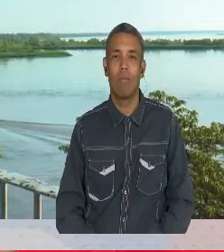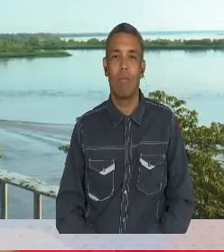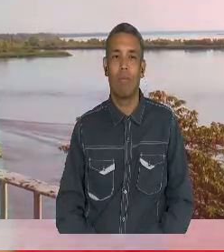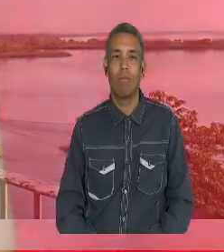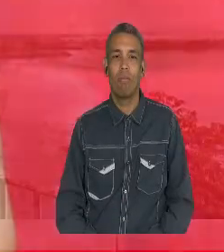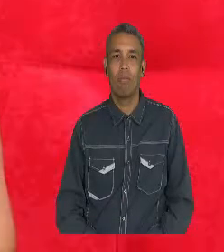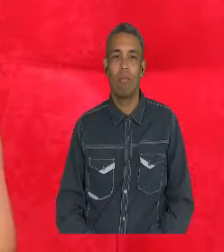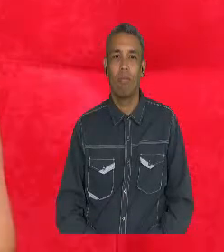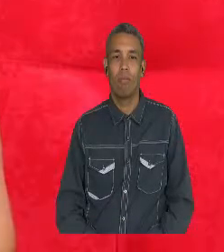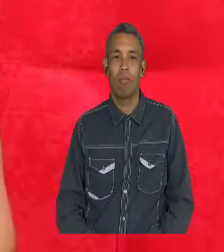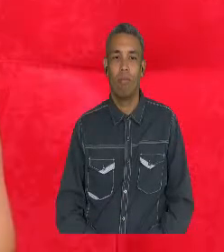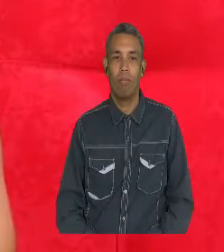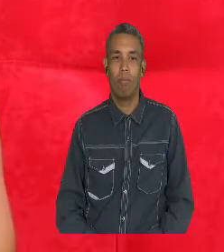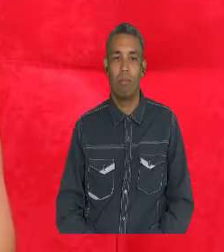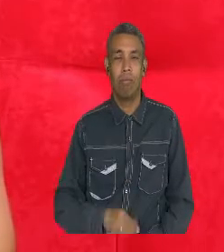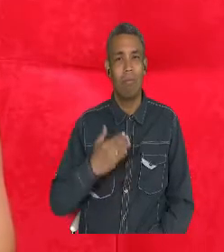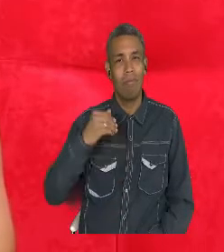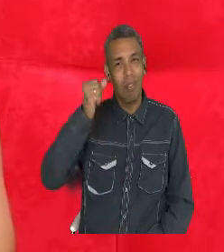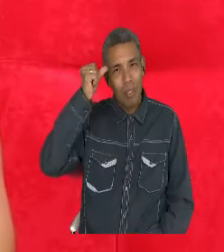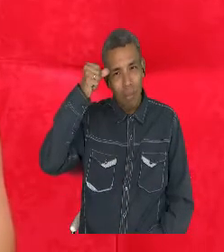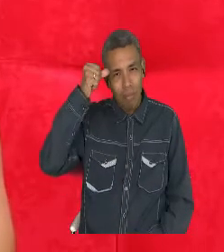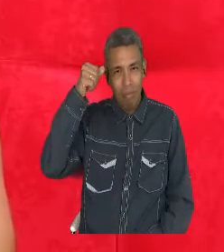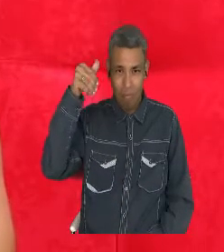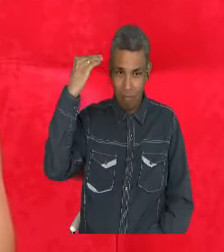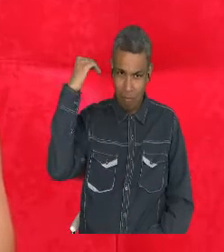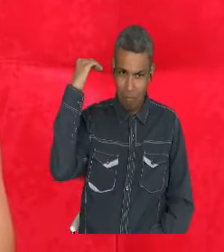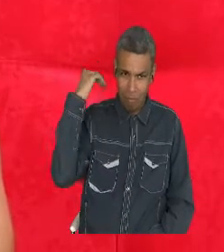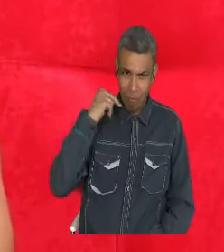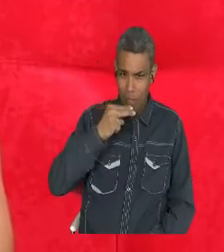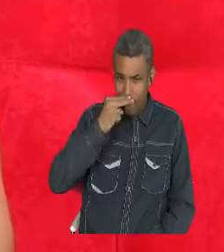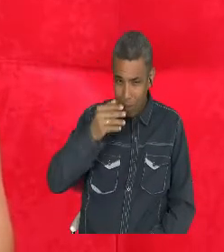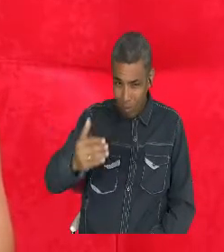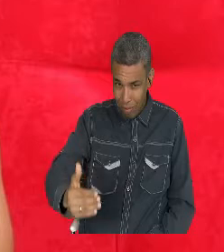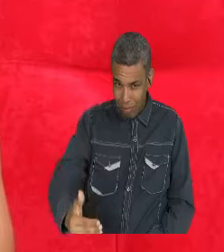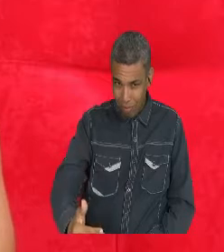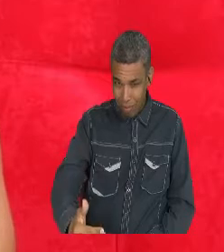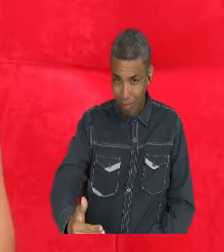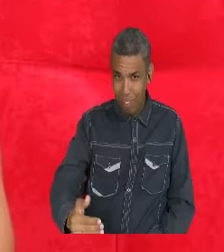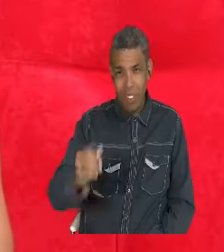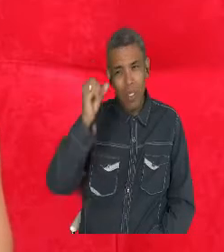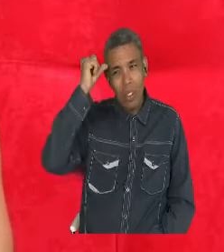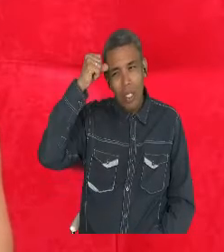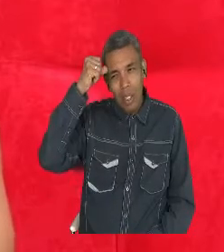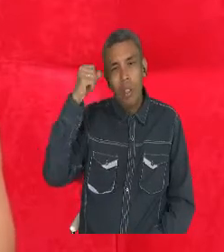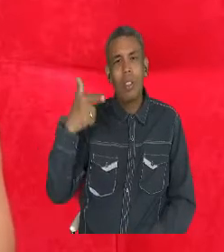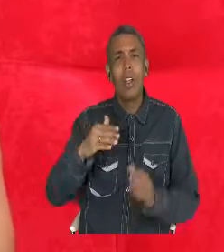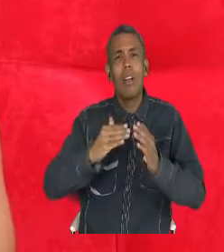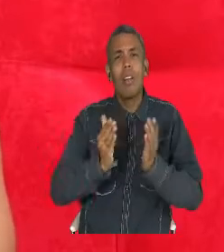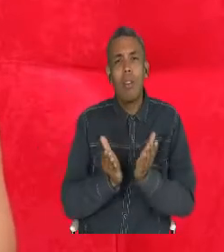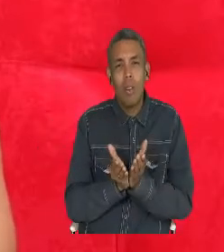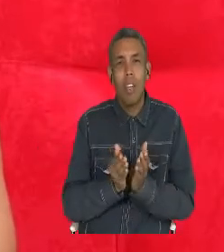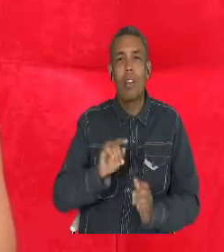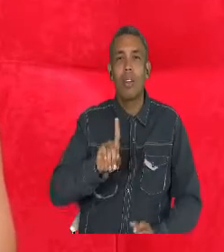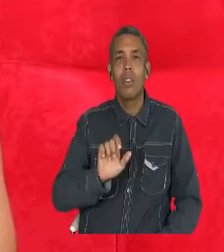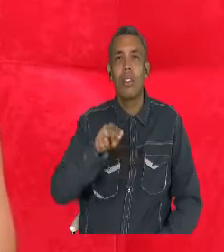música desde niña, cuando estaba en la escuela, estudié en el Santa Cecilia, estudié en el Camilo